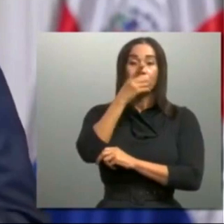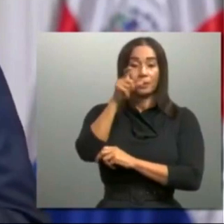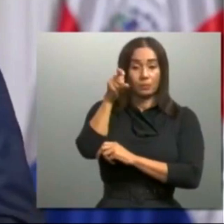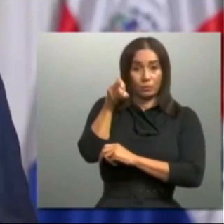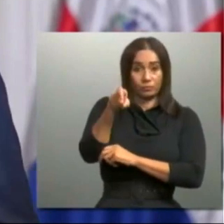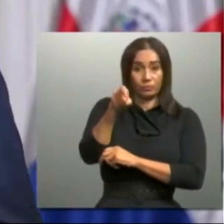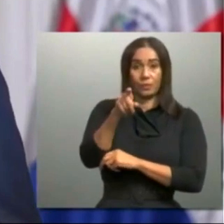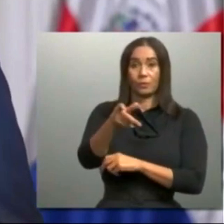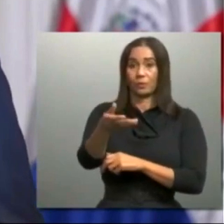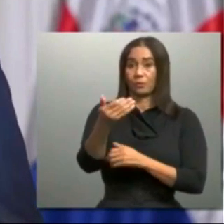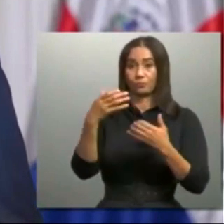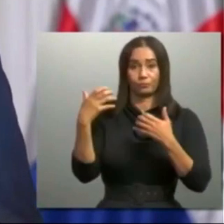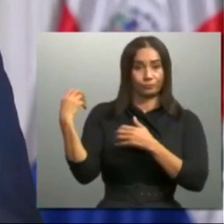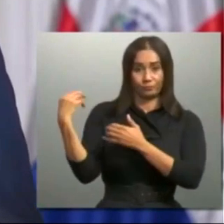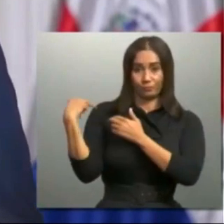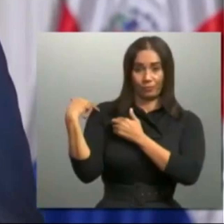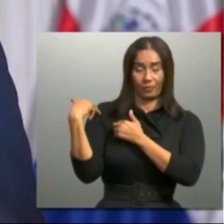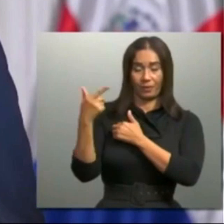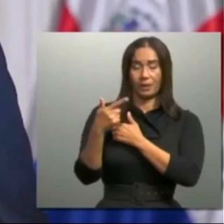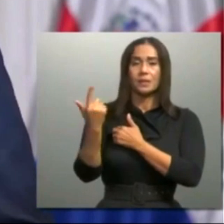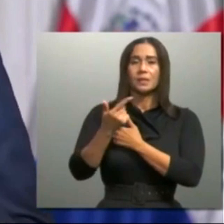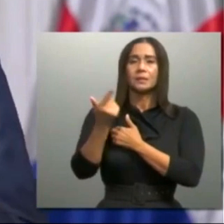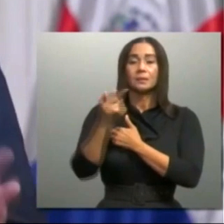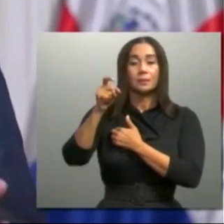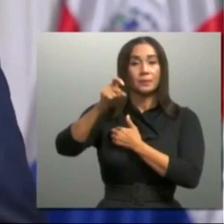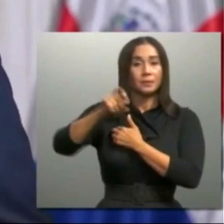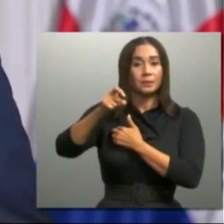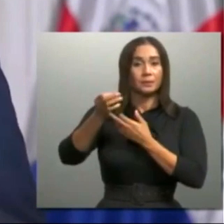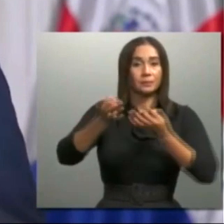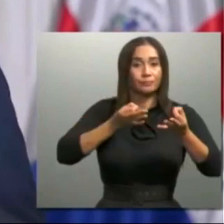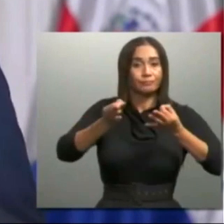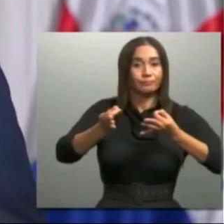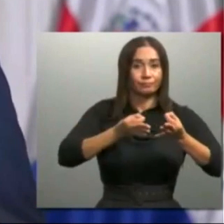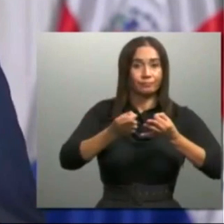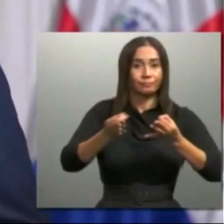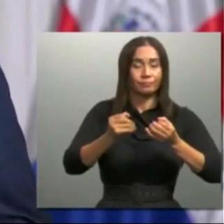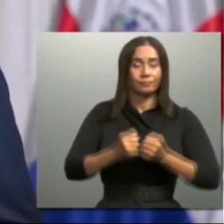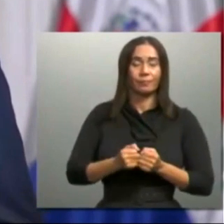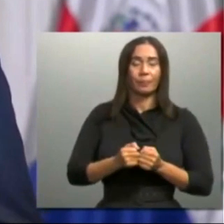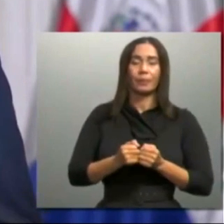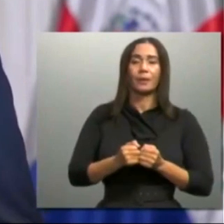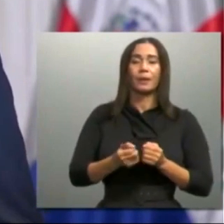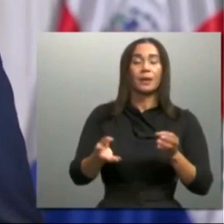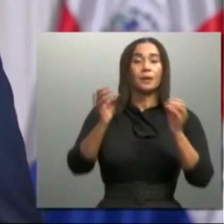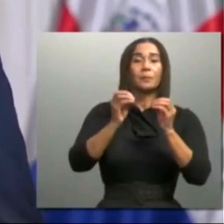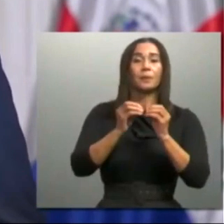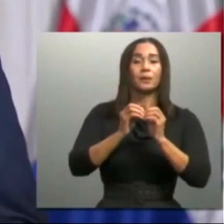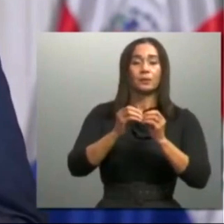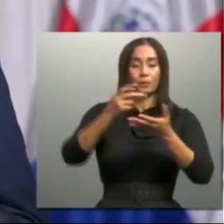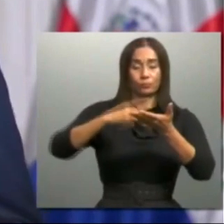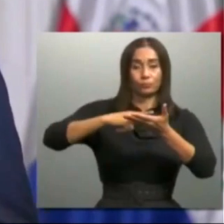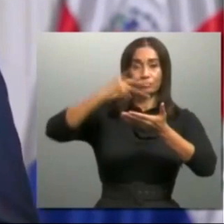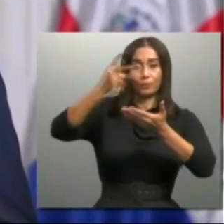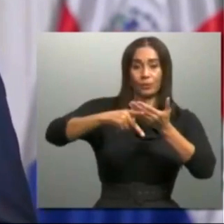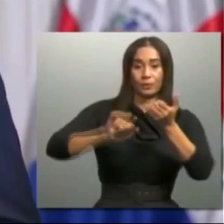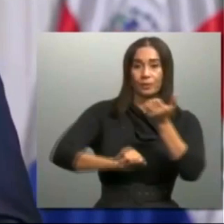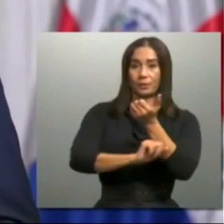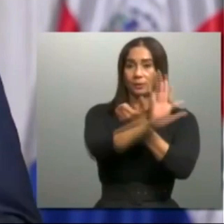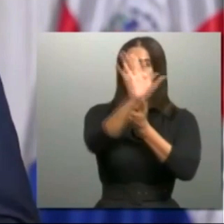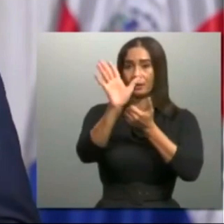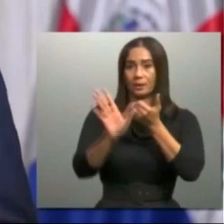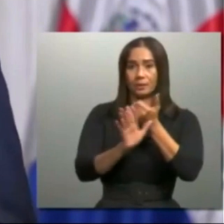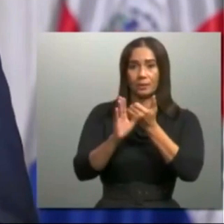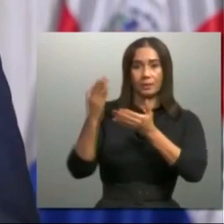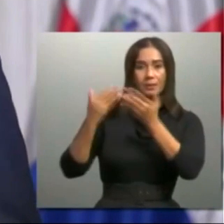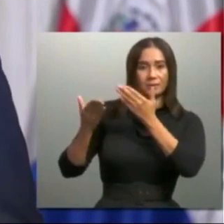especifique claramente todos los detalles y no cree suspicacia, porque él garantizó que mientras él sea presidente, Punta Catalina